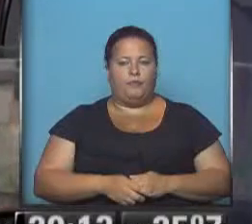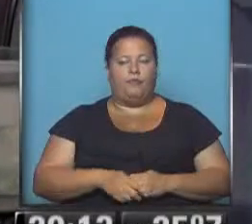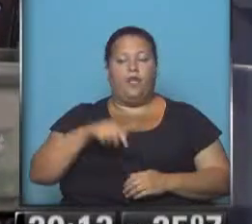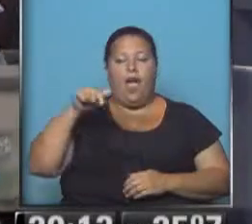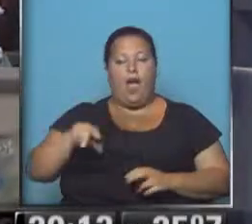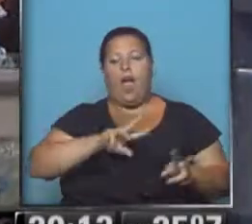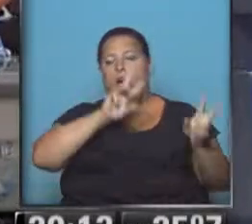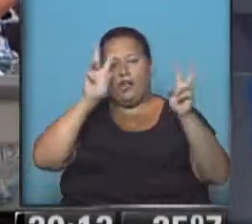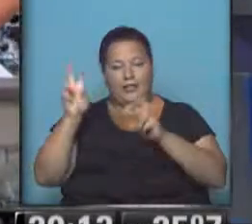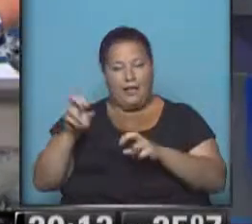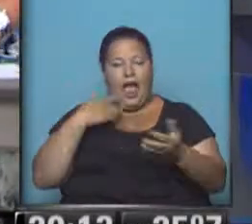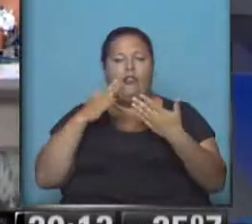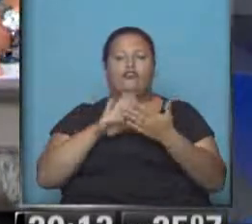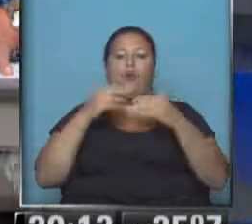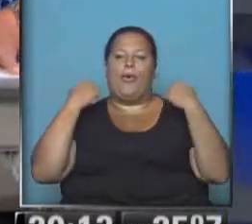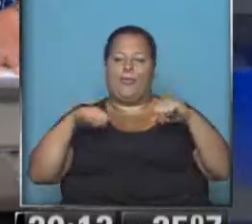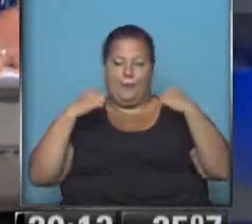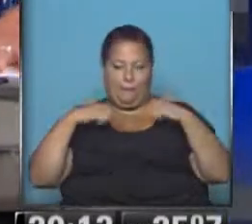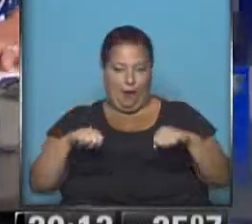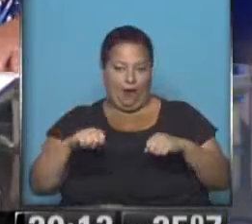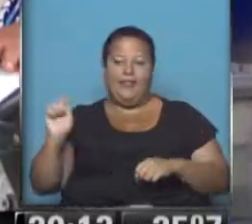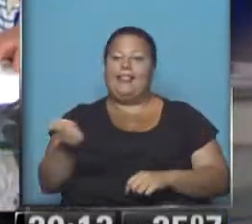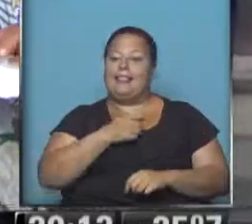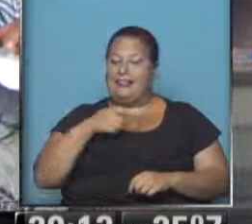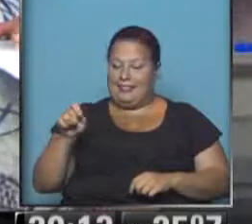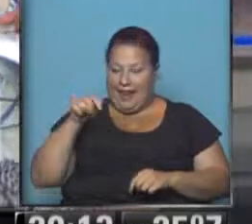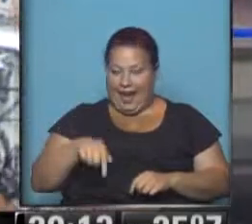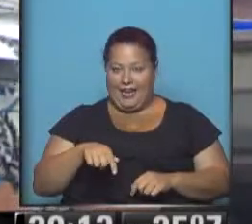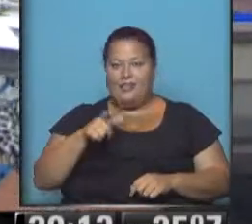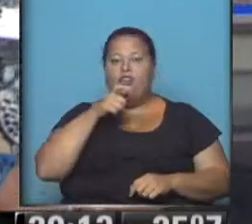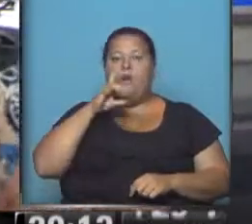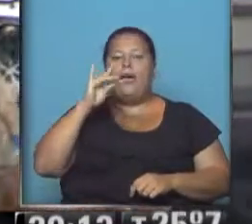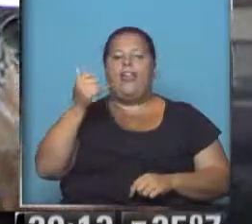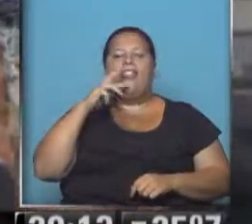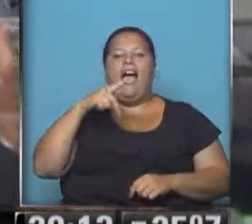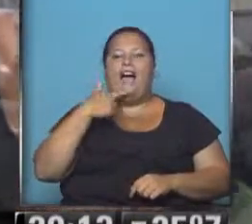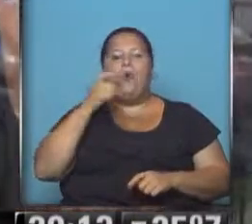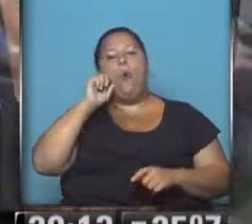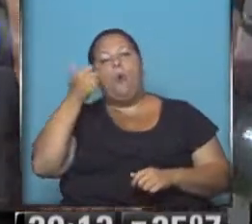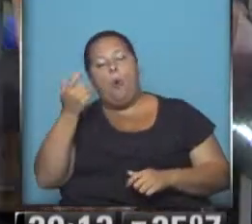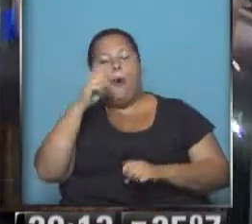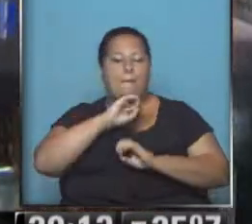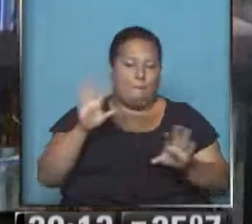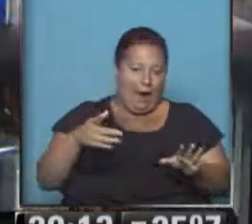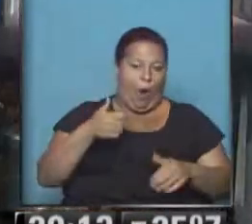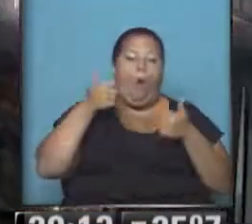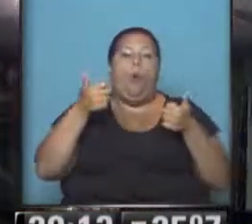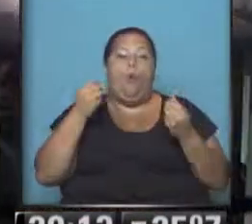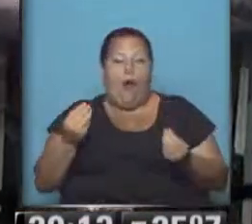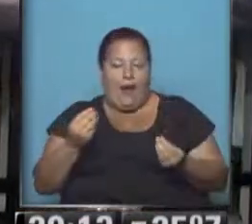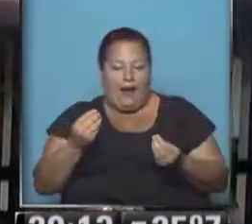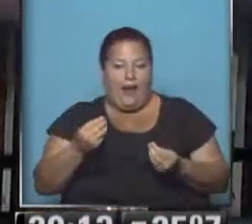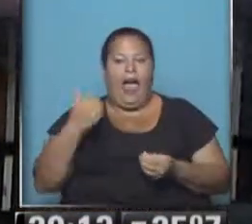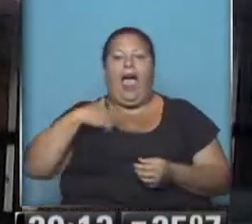Vamos ahora a cambiar de tema, hablar de deportes, de tenis, en este caso de la Copa Davis, porque hay una buena y una mala en realidad. La buena es